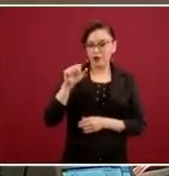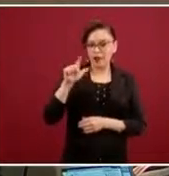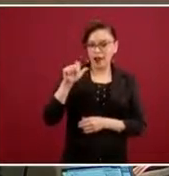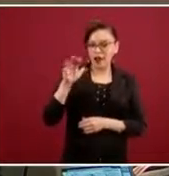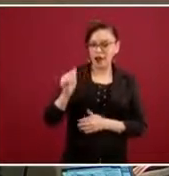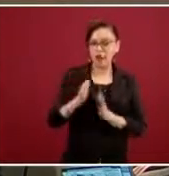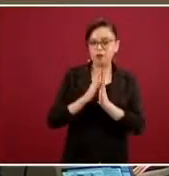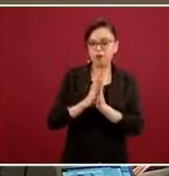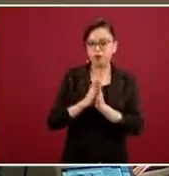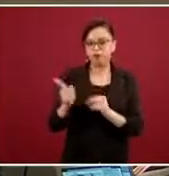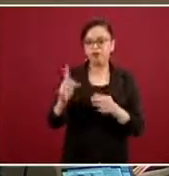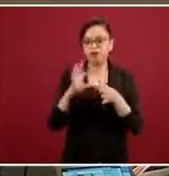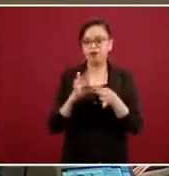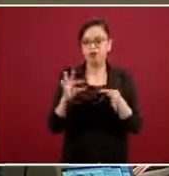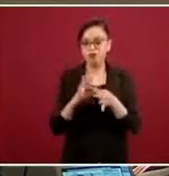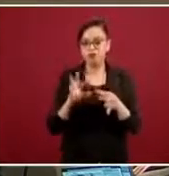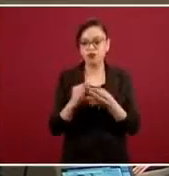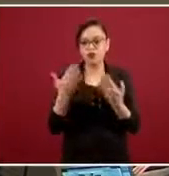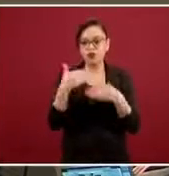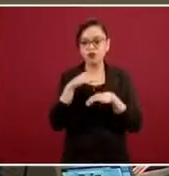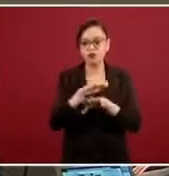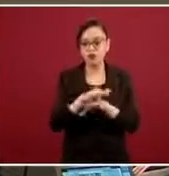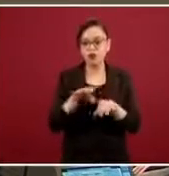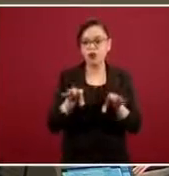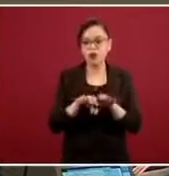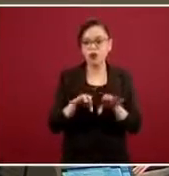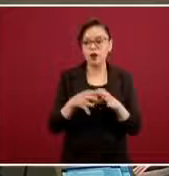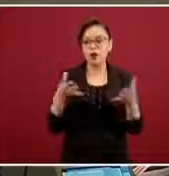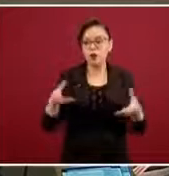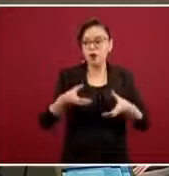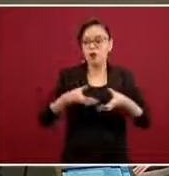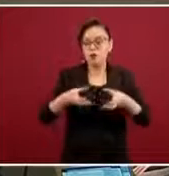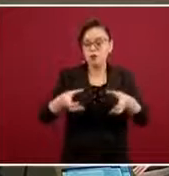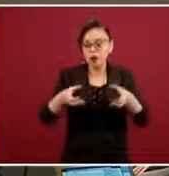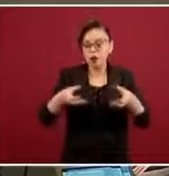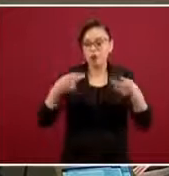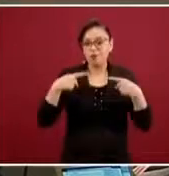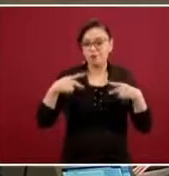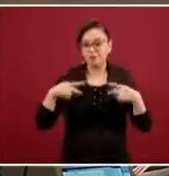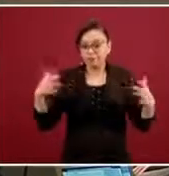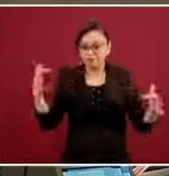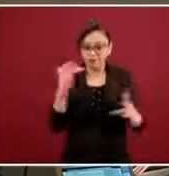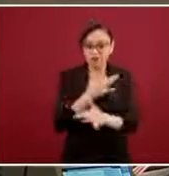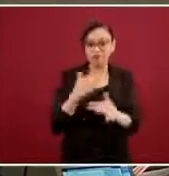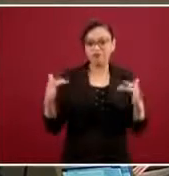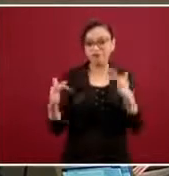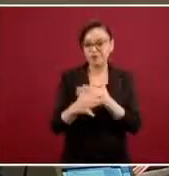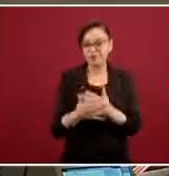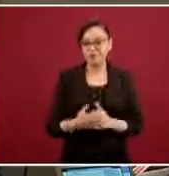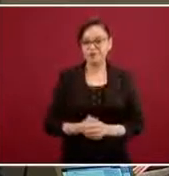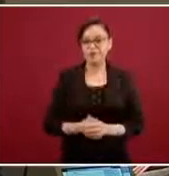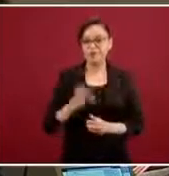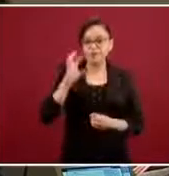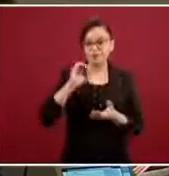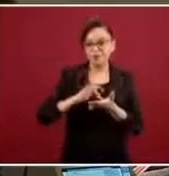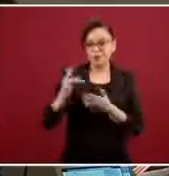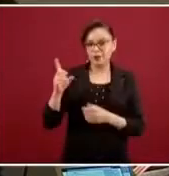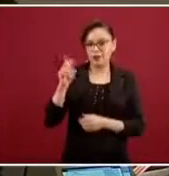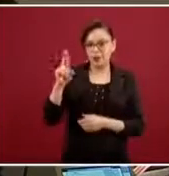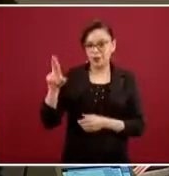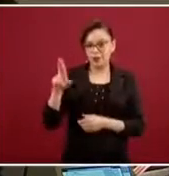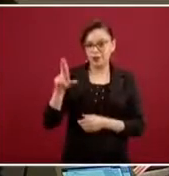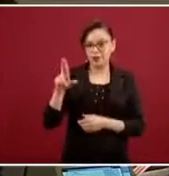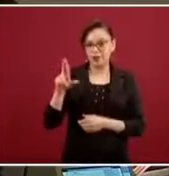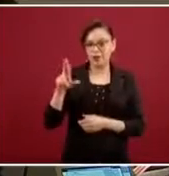nos comenta sobre la movilidad en el espacio público. Muchas gracias, doctor López-Gatell. Pasamos